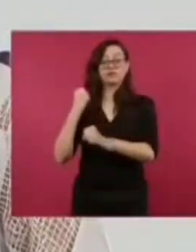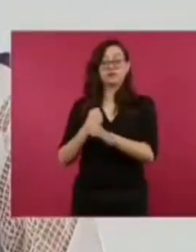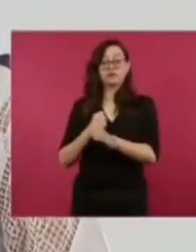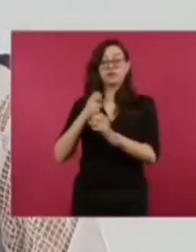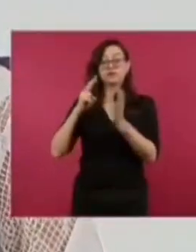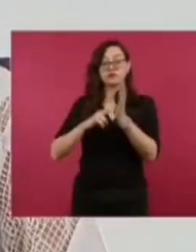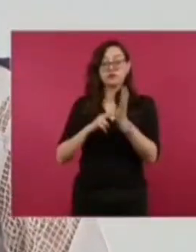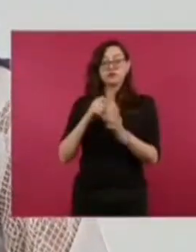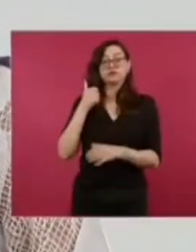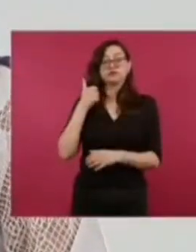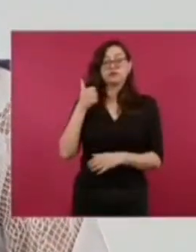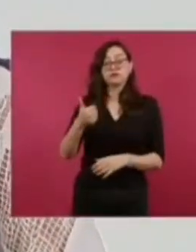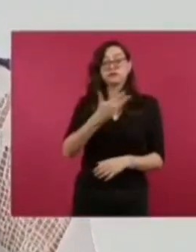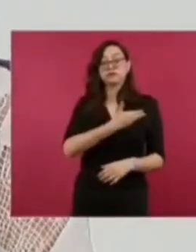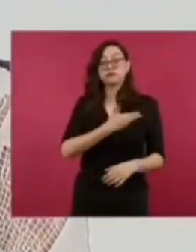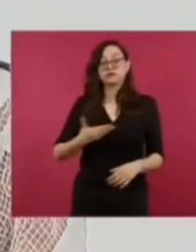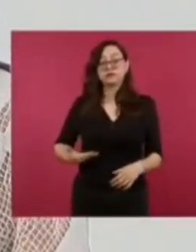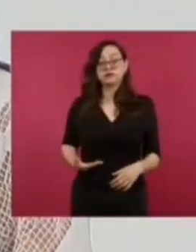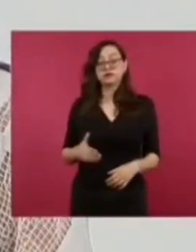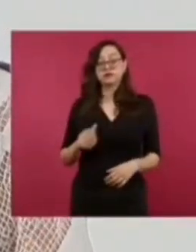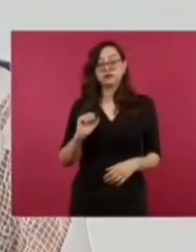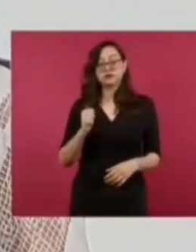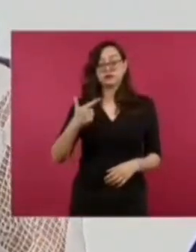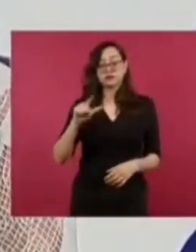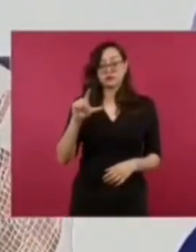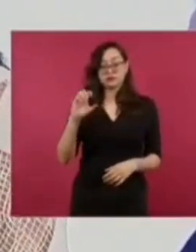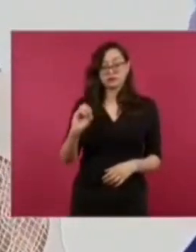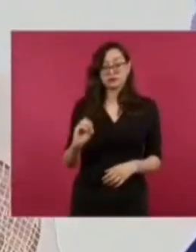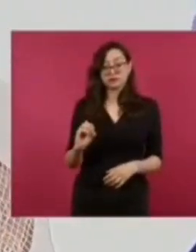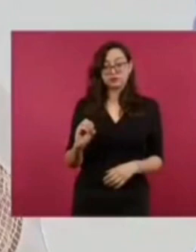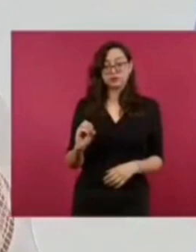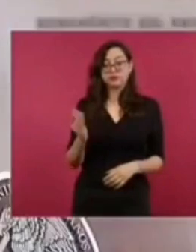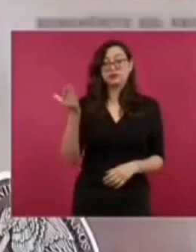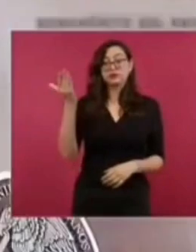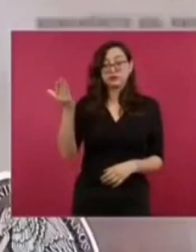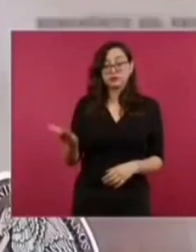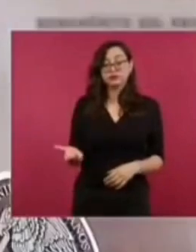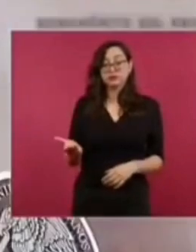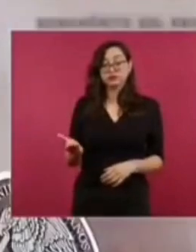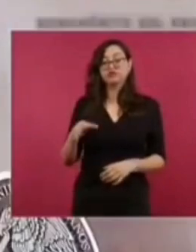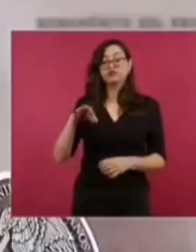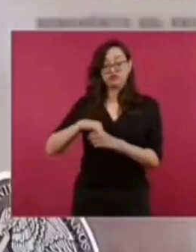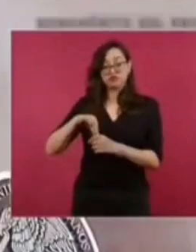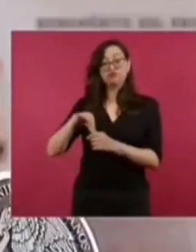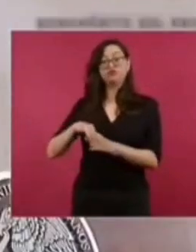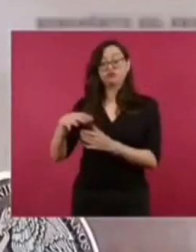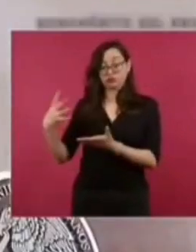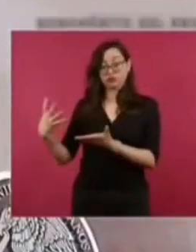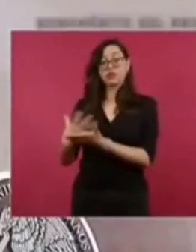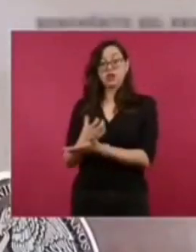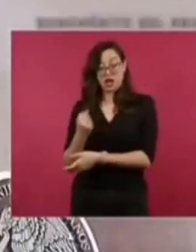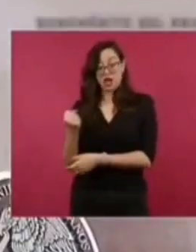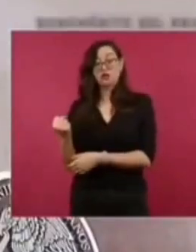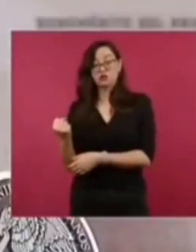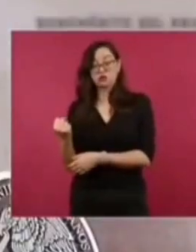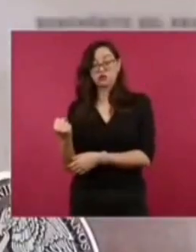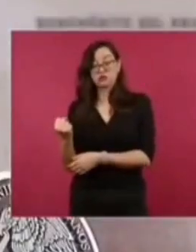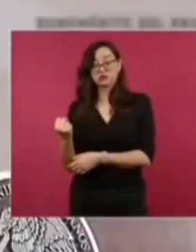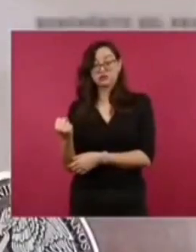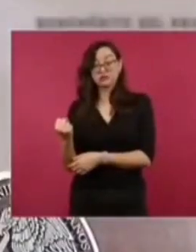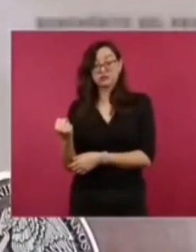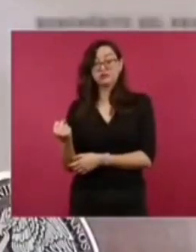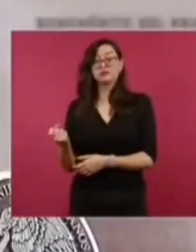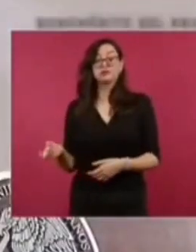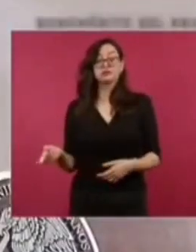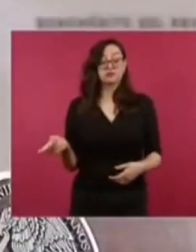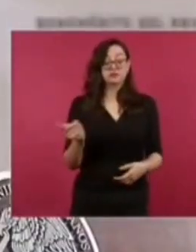país. Manuel López Obrador, el licenciado Andrés Manuel López Obrador, sí ganó las elecciones. Roberto Madrazo, entonces